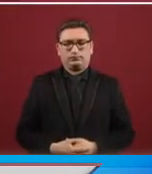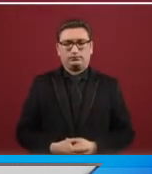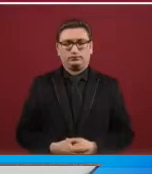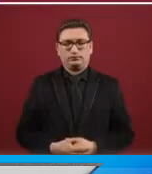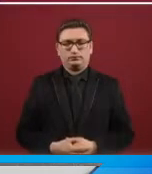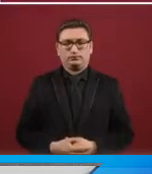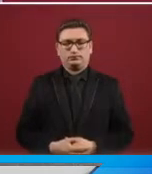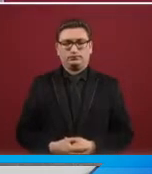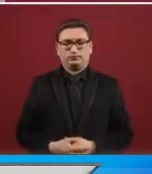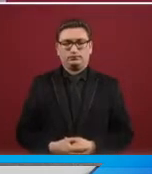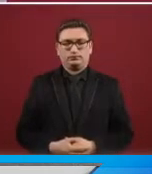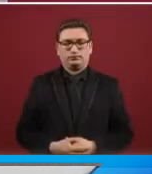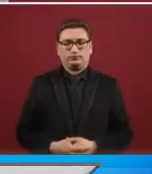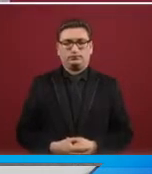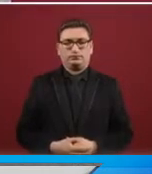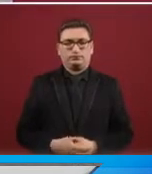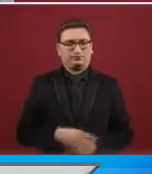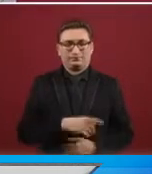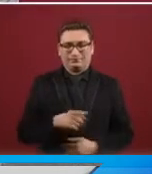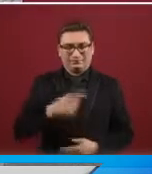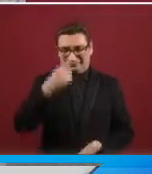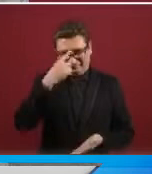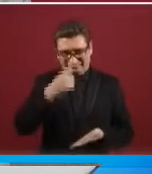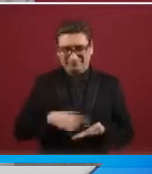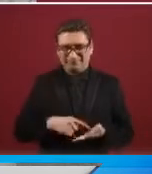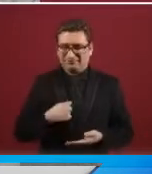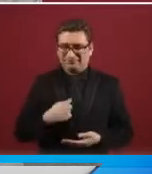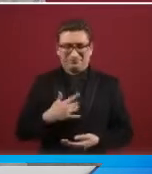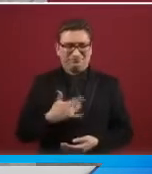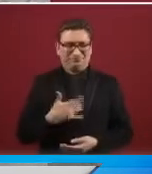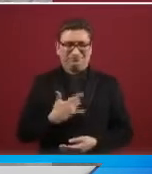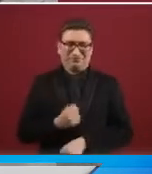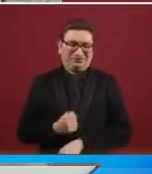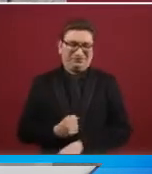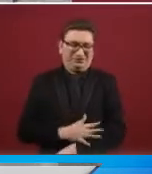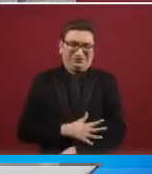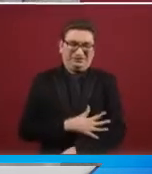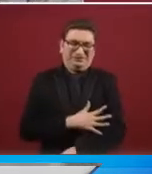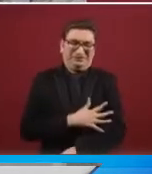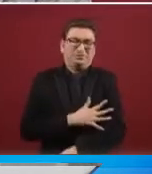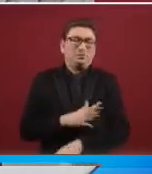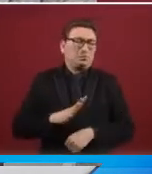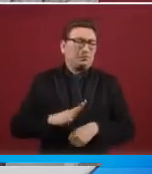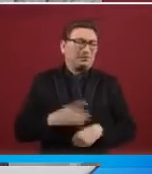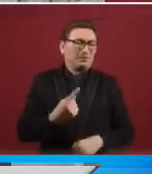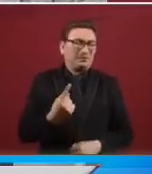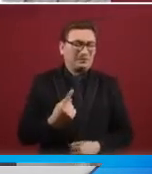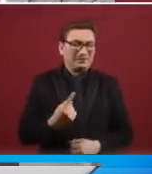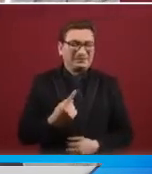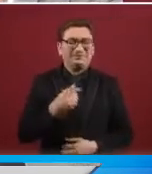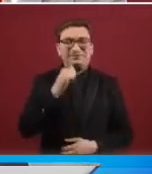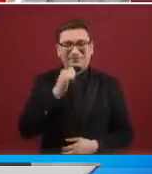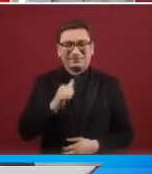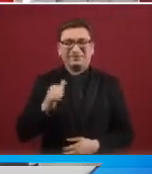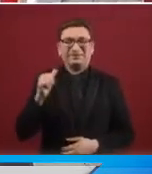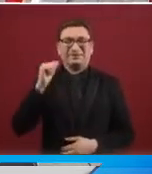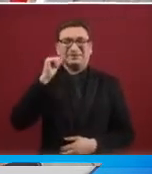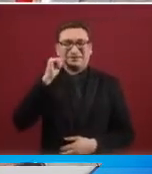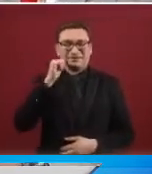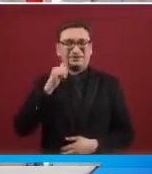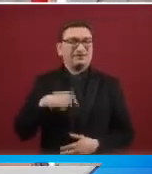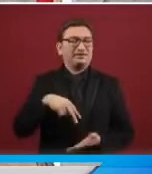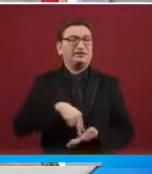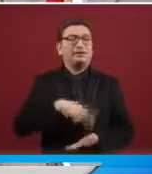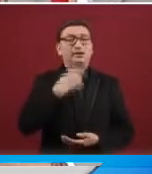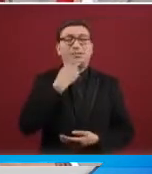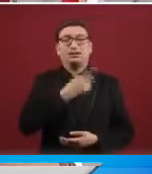Actualmente el equilibrio macroeconómico y la economía popular se encuentran muy bien y se notará poco a poco en el bienestar del pueblo, que contrasta sustancialmente